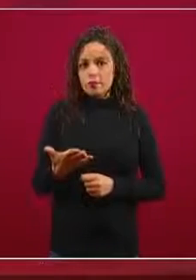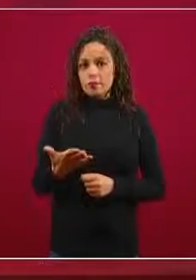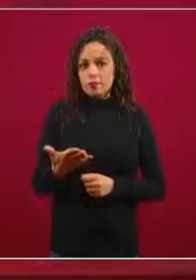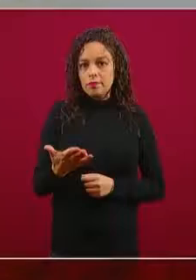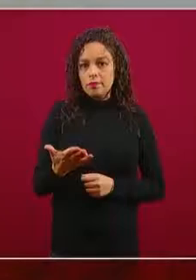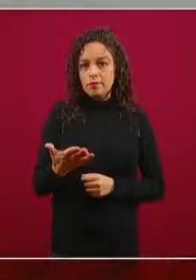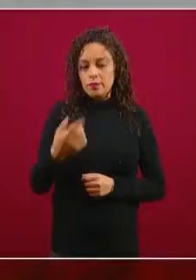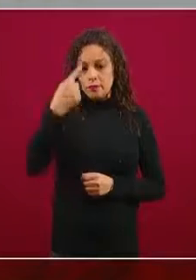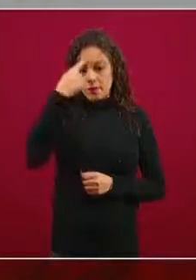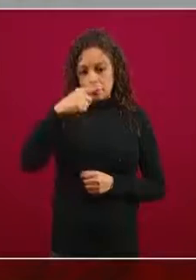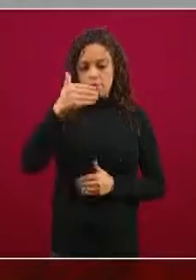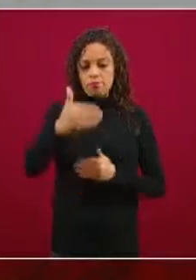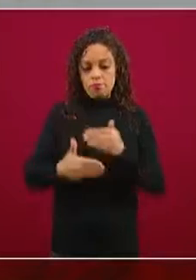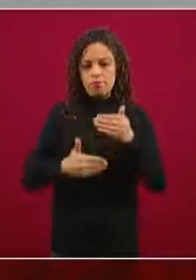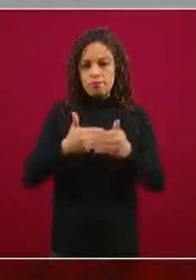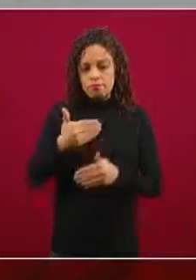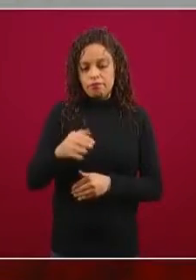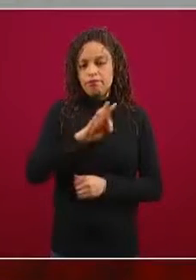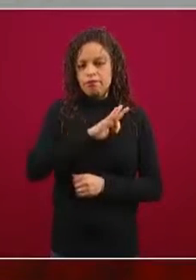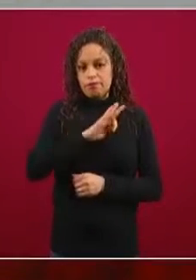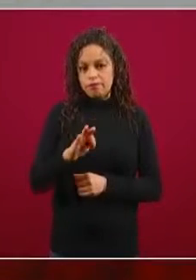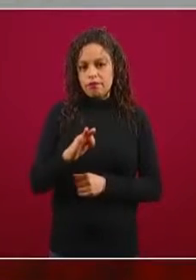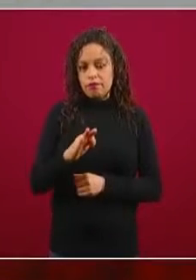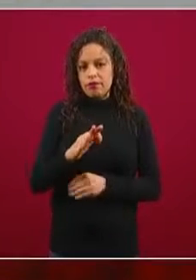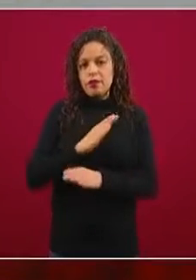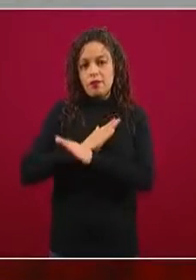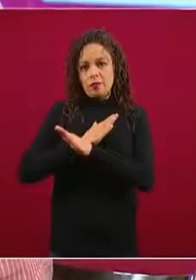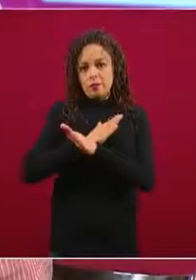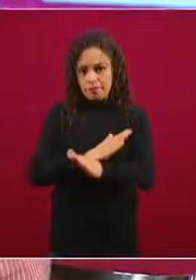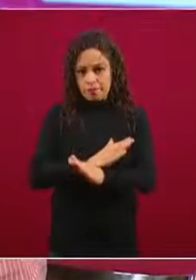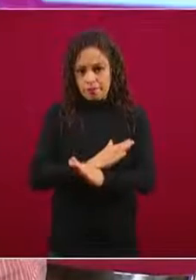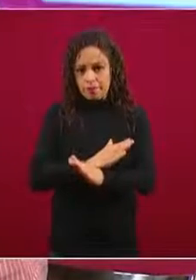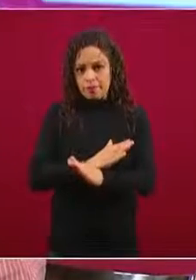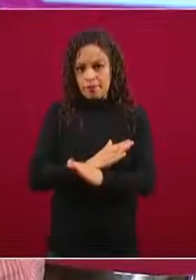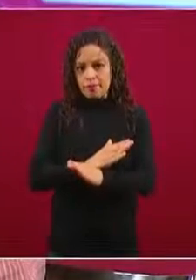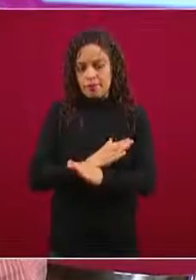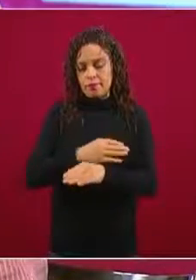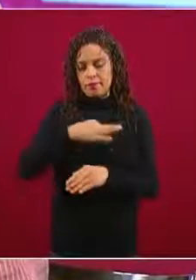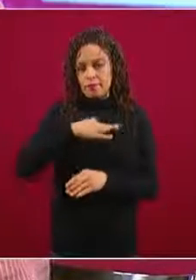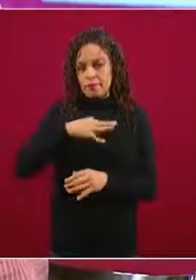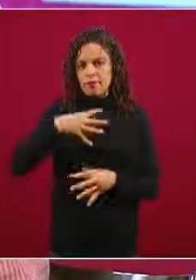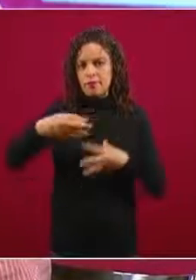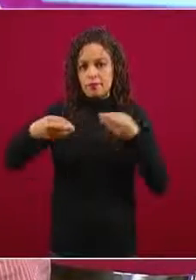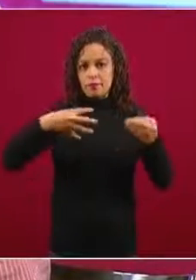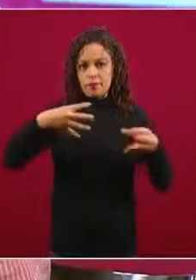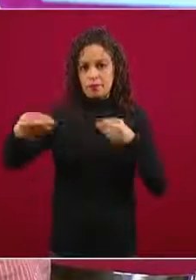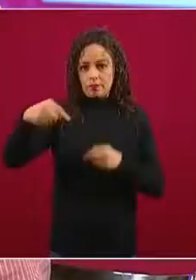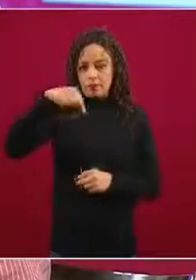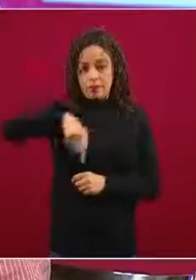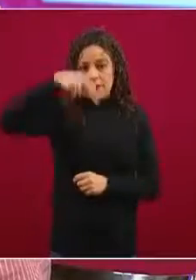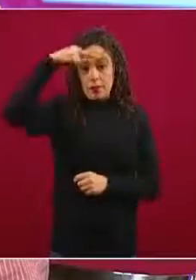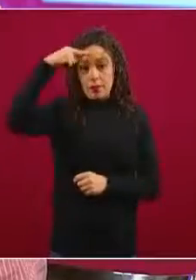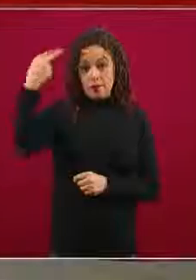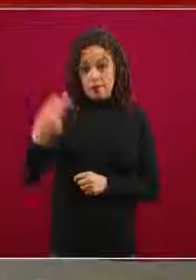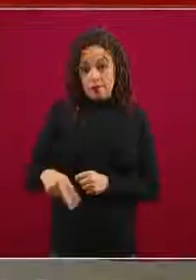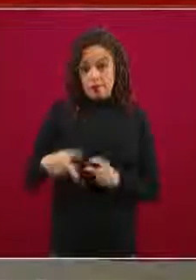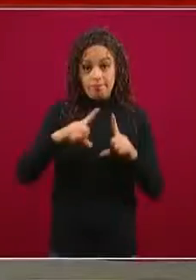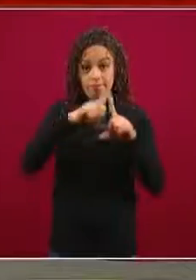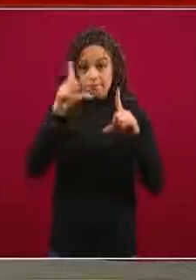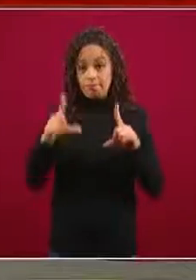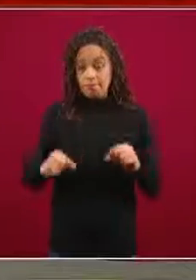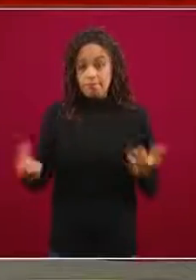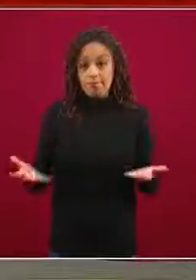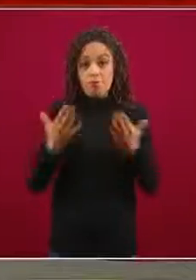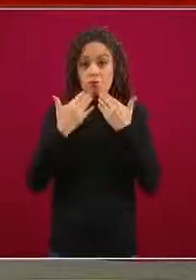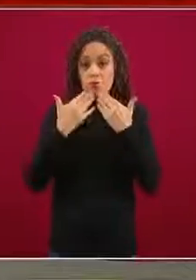que tenemos. Y para enfrentar la pandemia de COVID, la epidemia en México, no tenemos otras herramientas, sencillamente porque